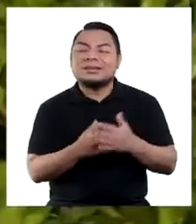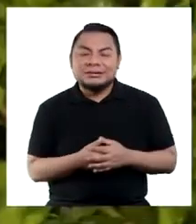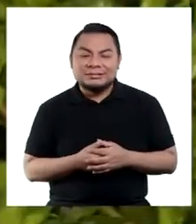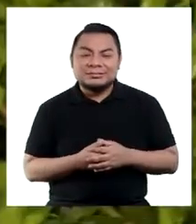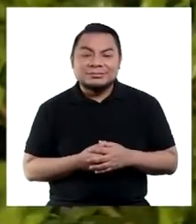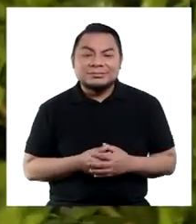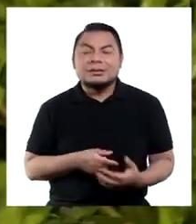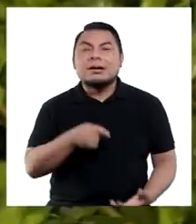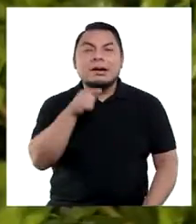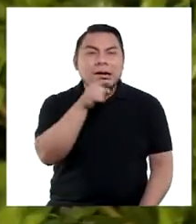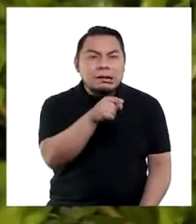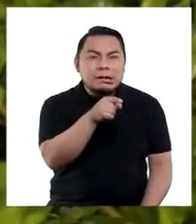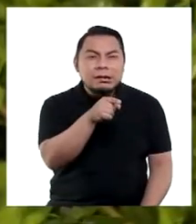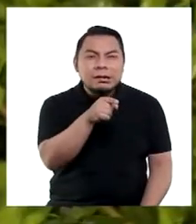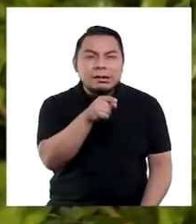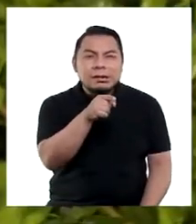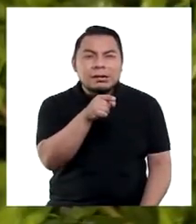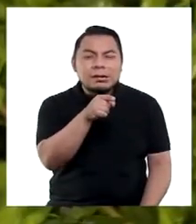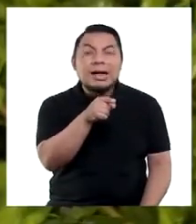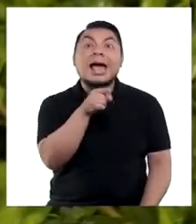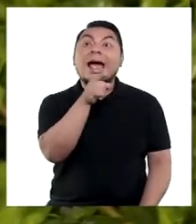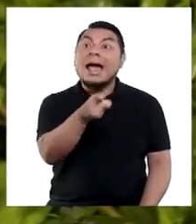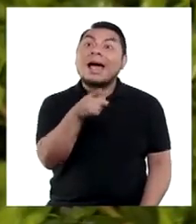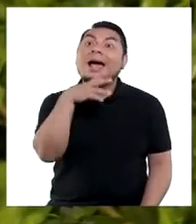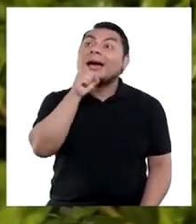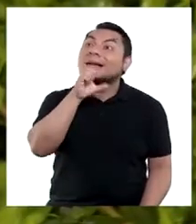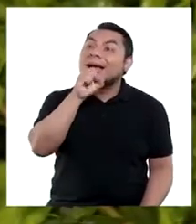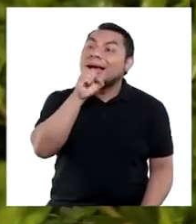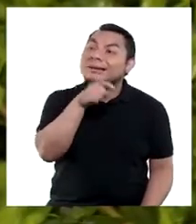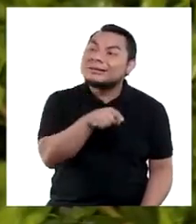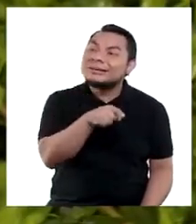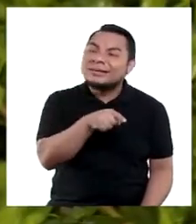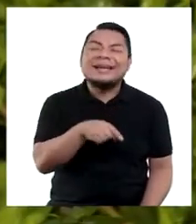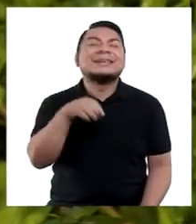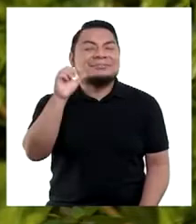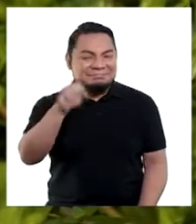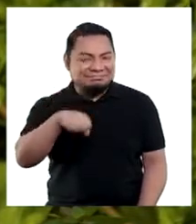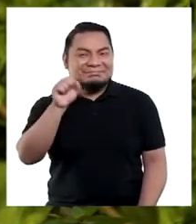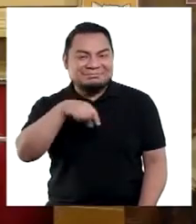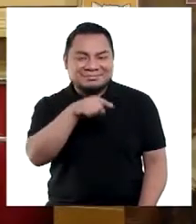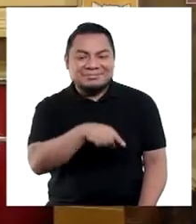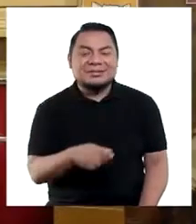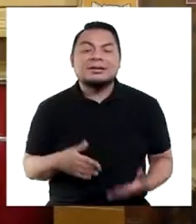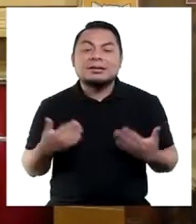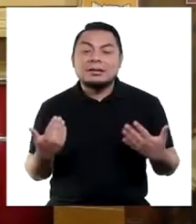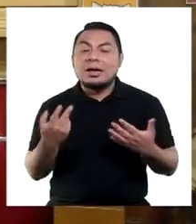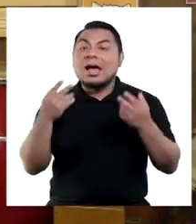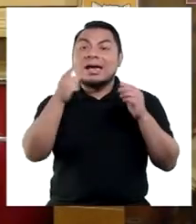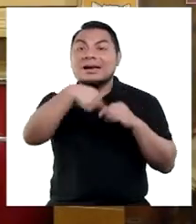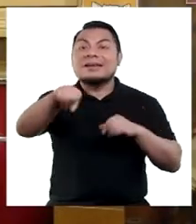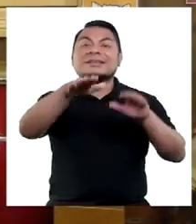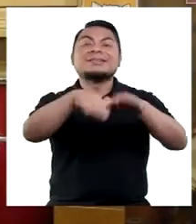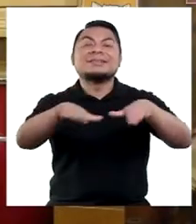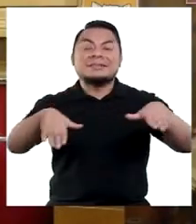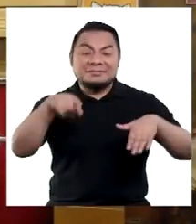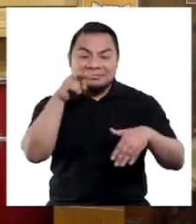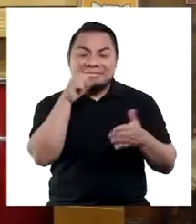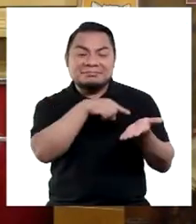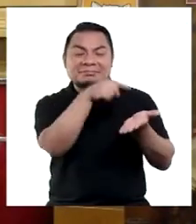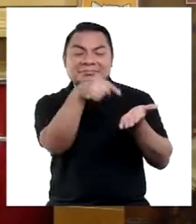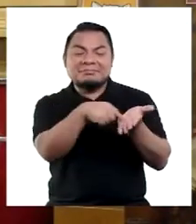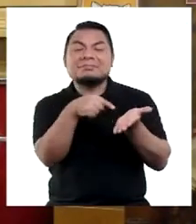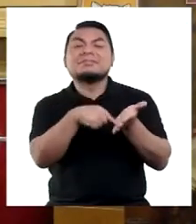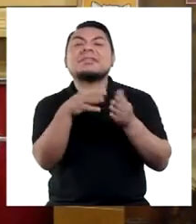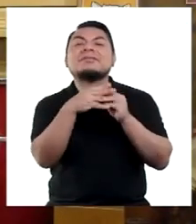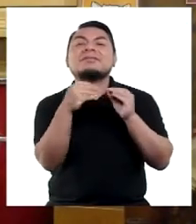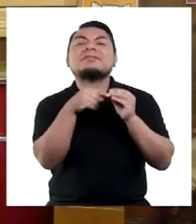o parecen naranjas bien martina y ahora niños